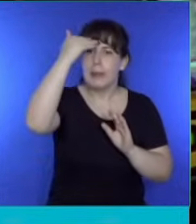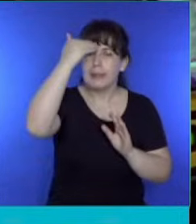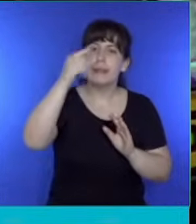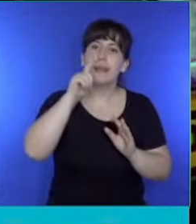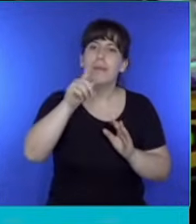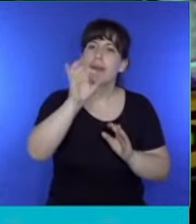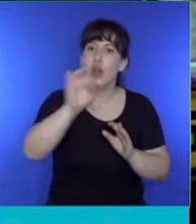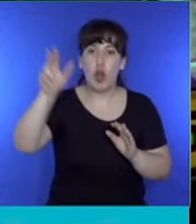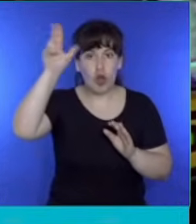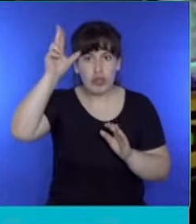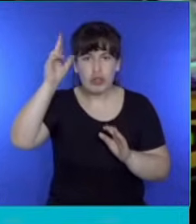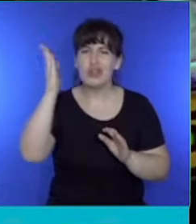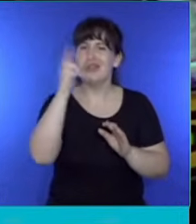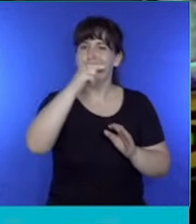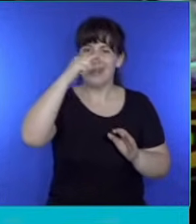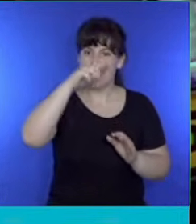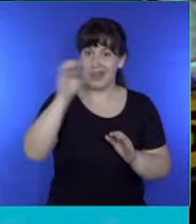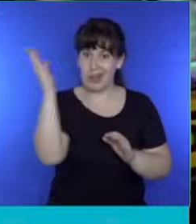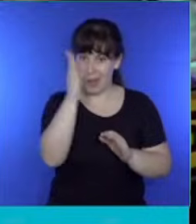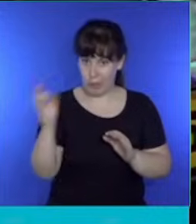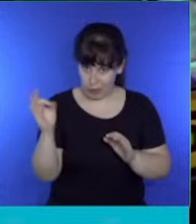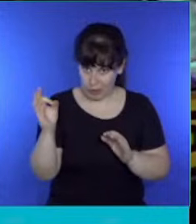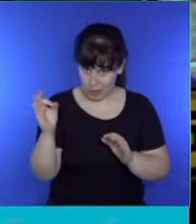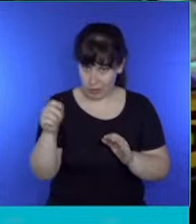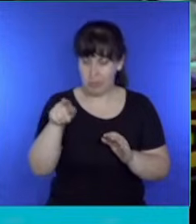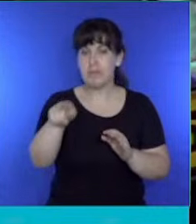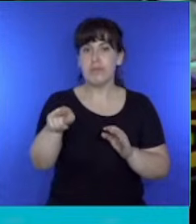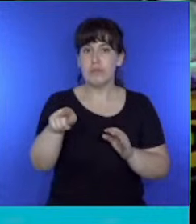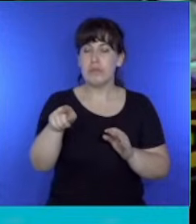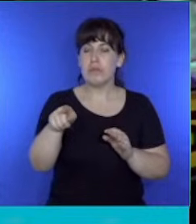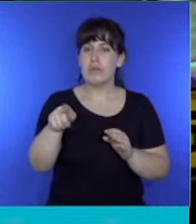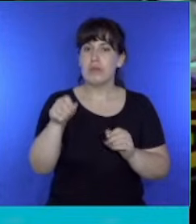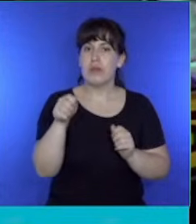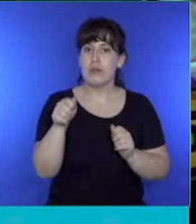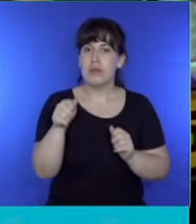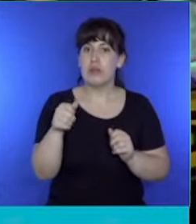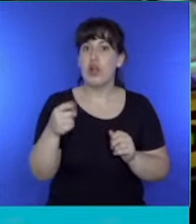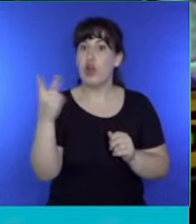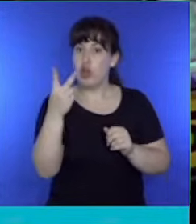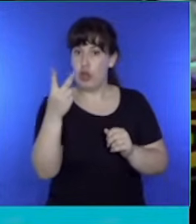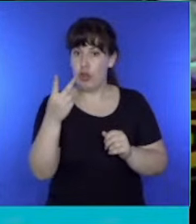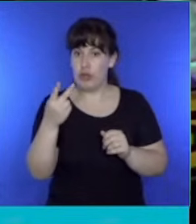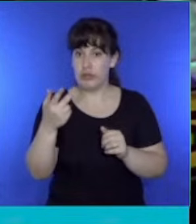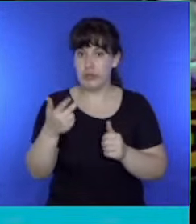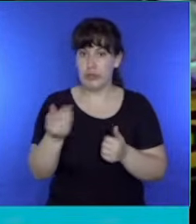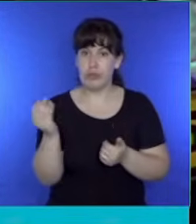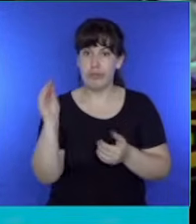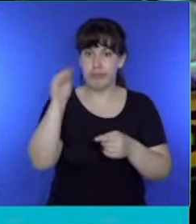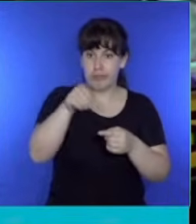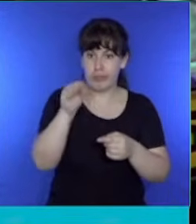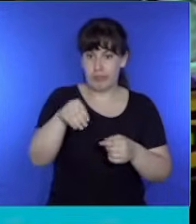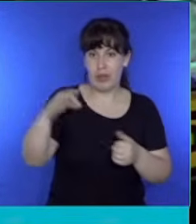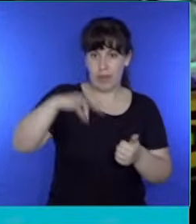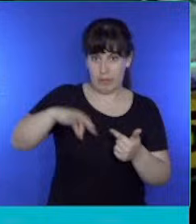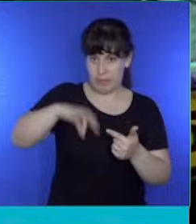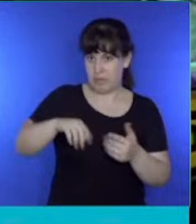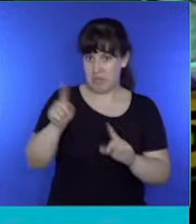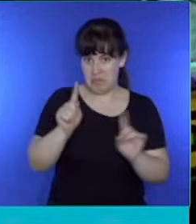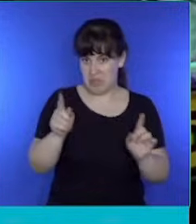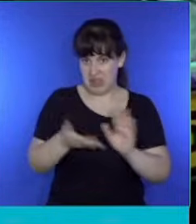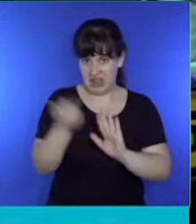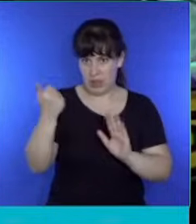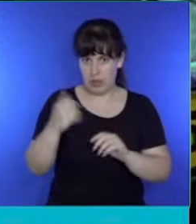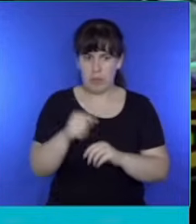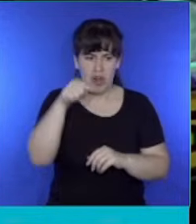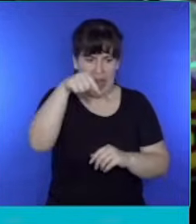70%. Sacan la opción de los 2 beneficios, pero nunca se debatió